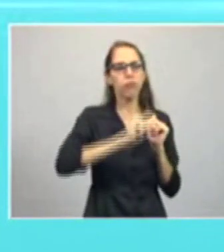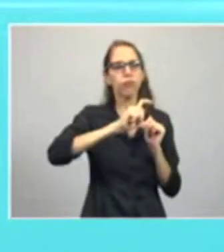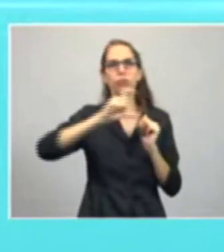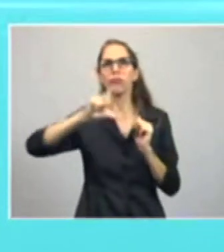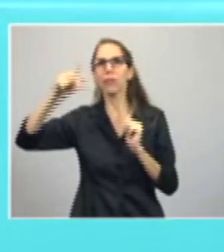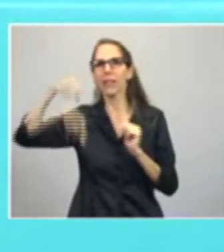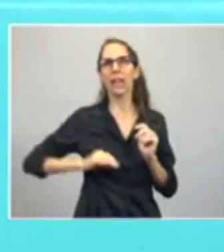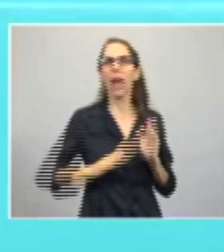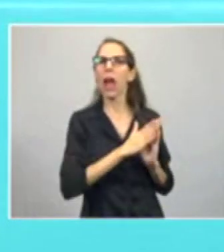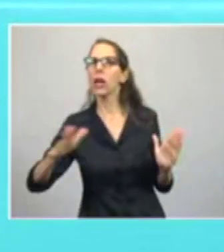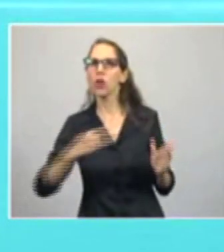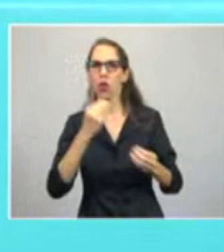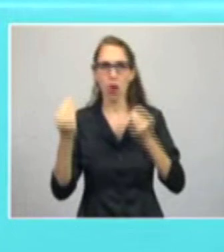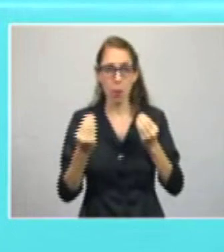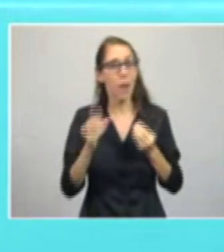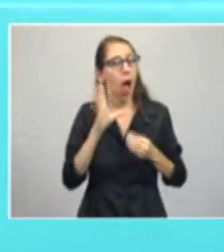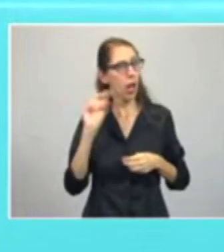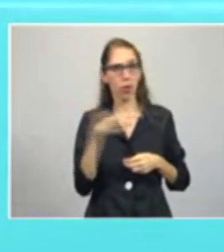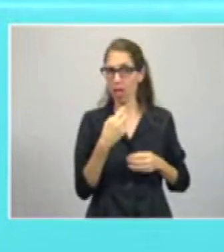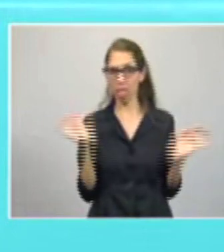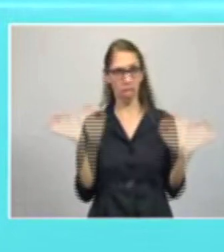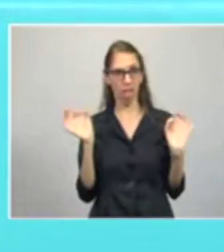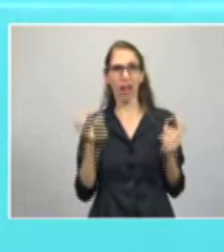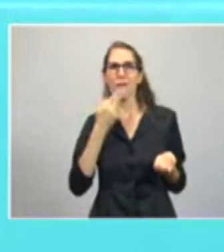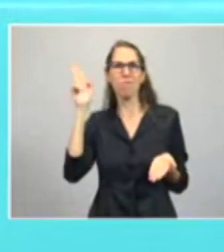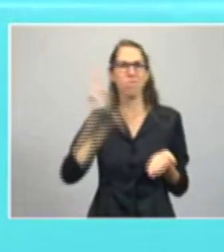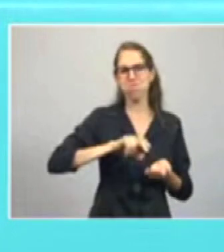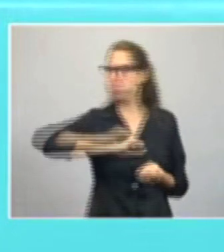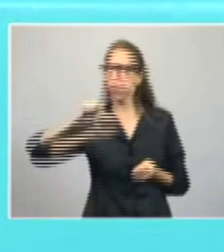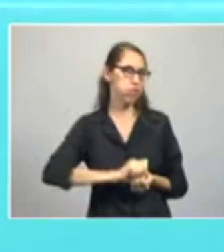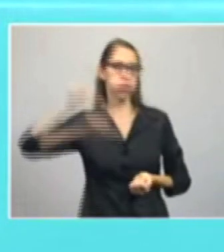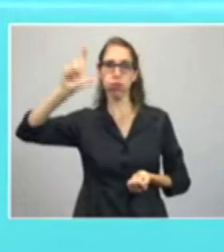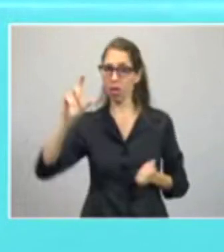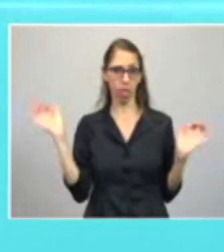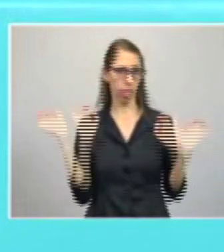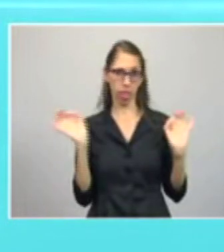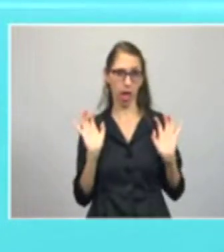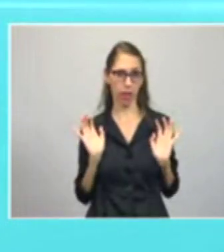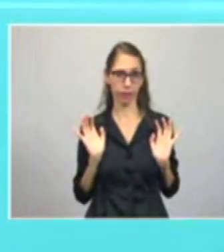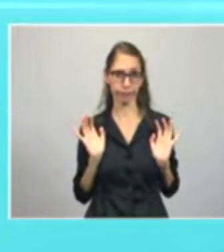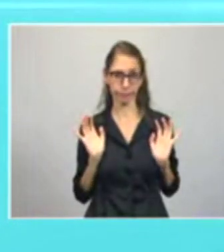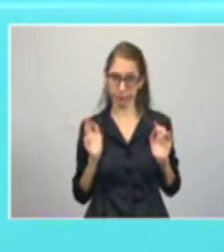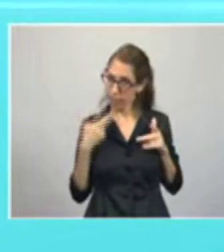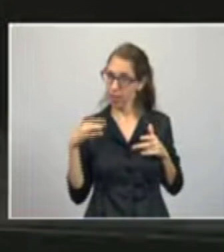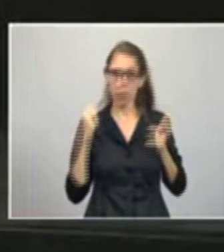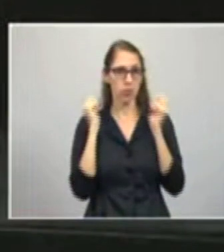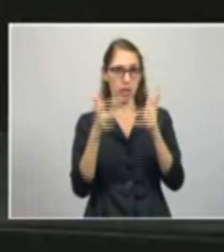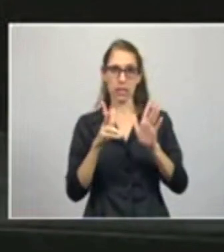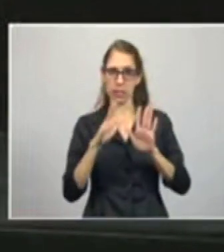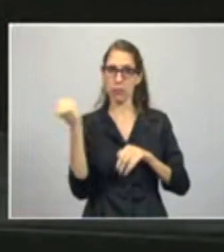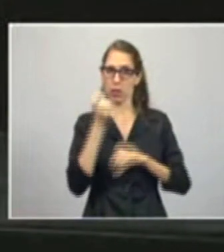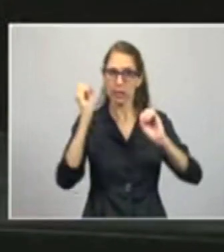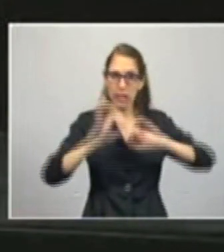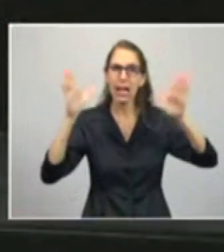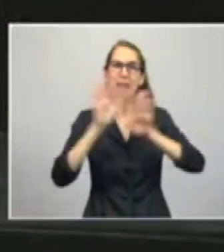pero si algo no pasó, es un impuestazo. Si algo no pasó, es un impuestazo y hay que decirlo para que quede claro,